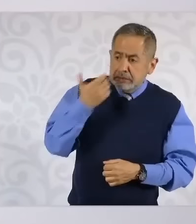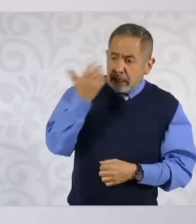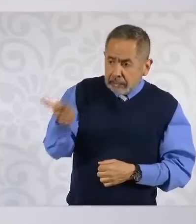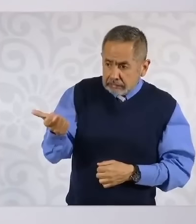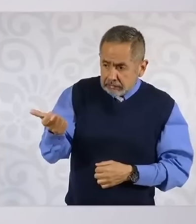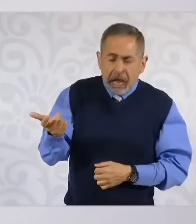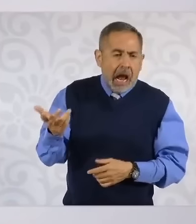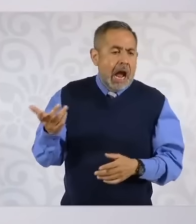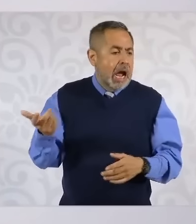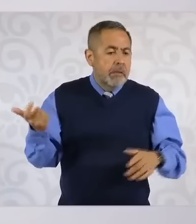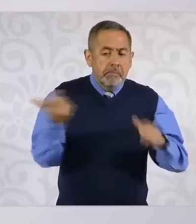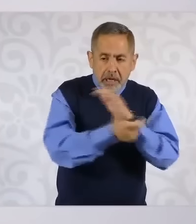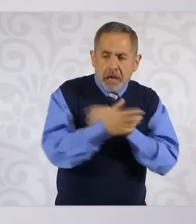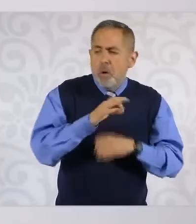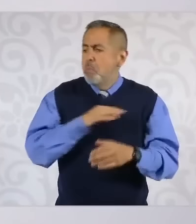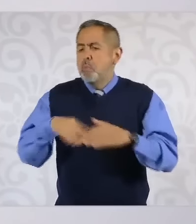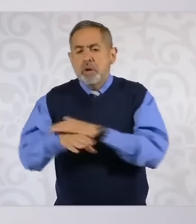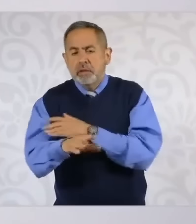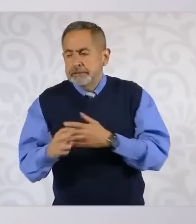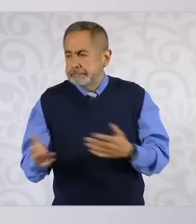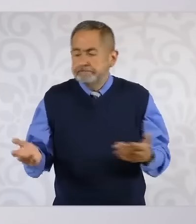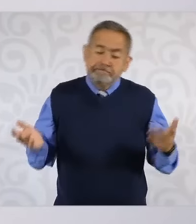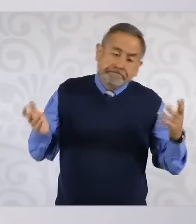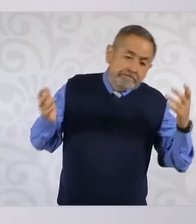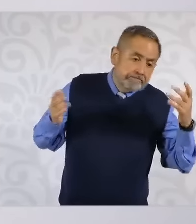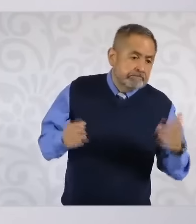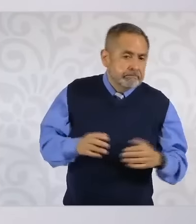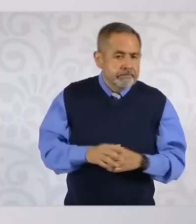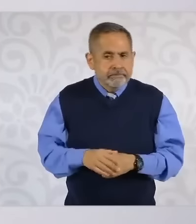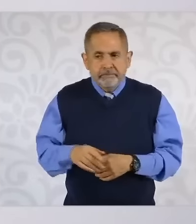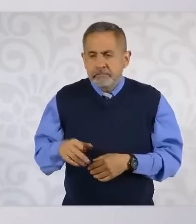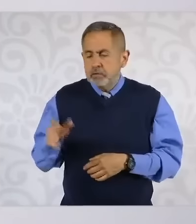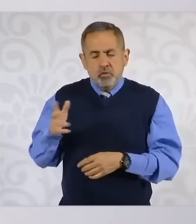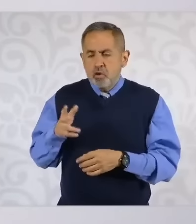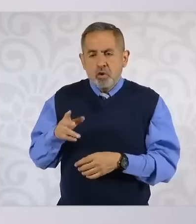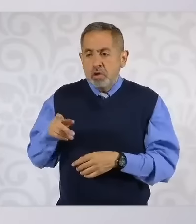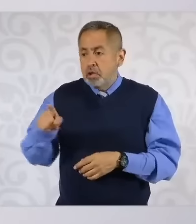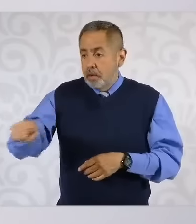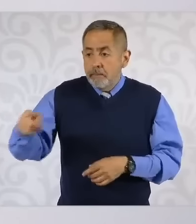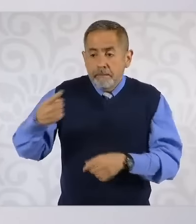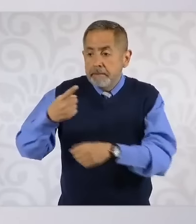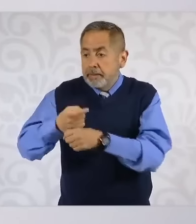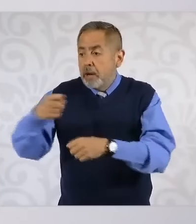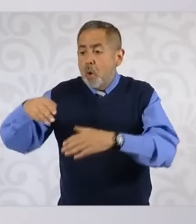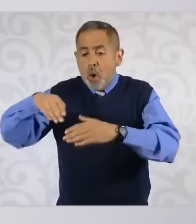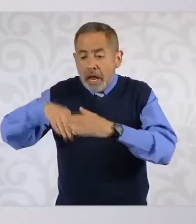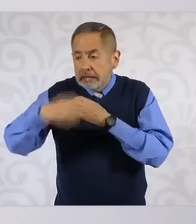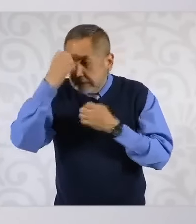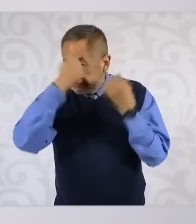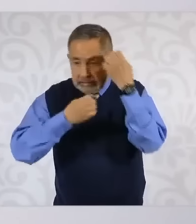Es decir, que según estas, solamente aquellos que pasaban un examen de admisión